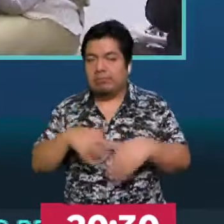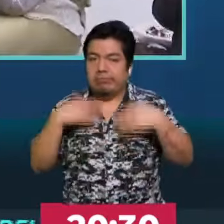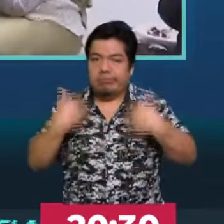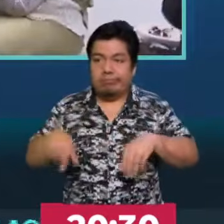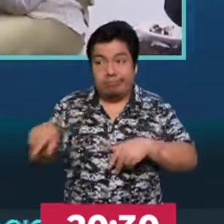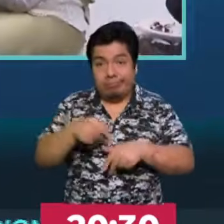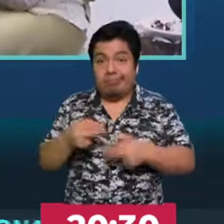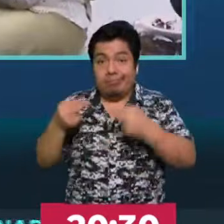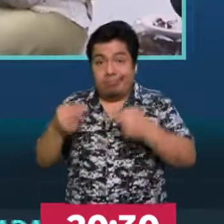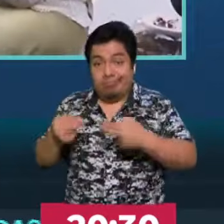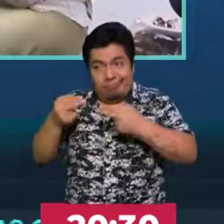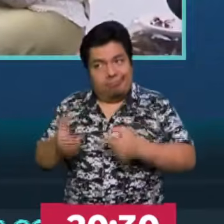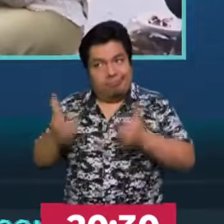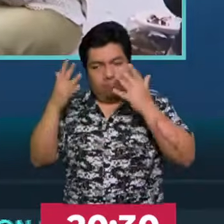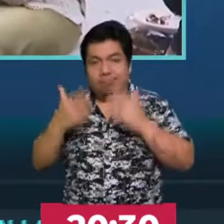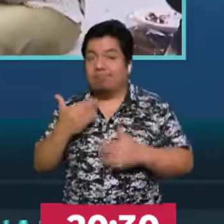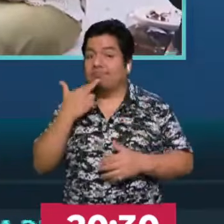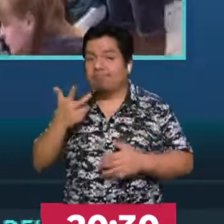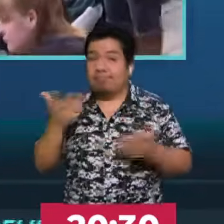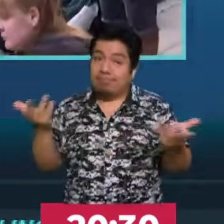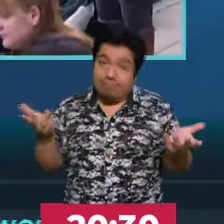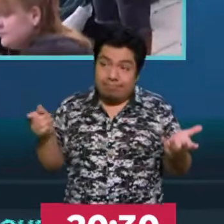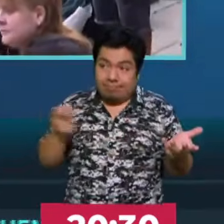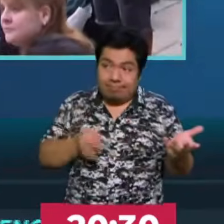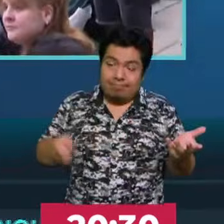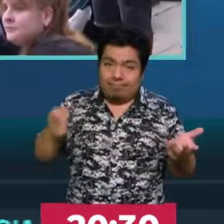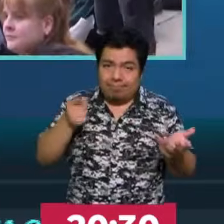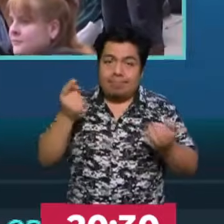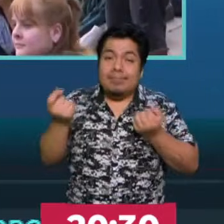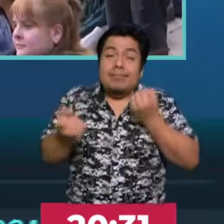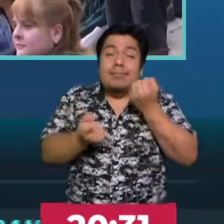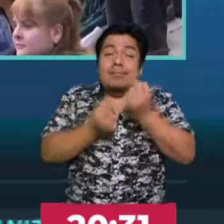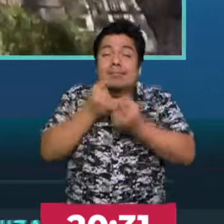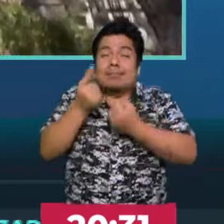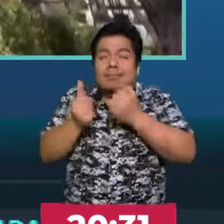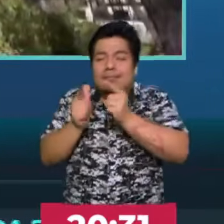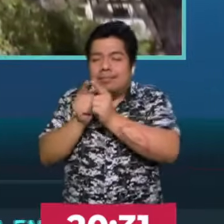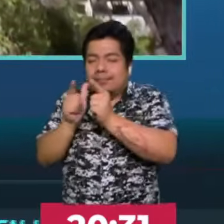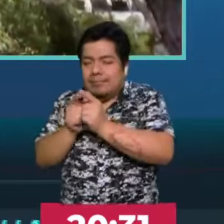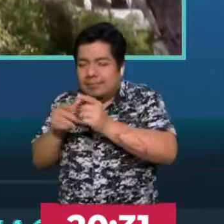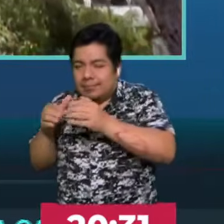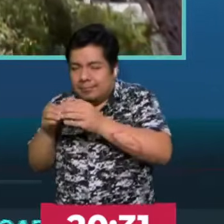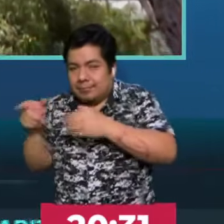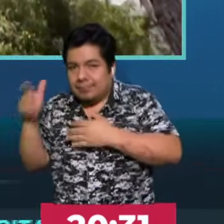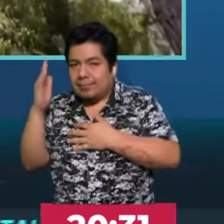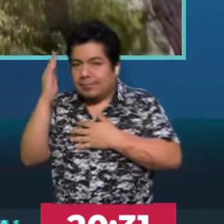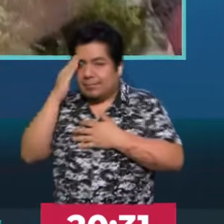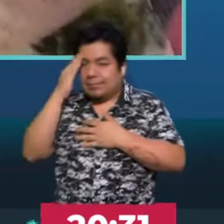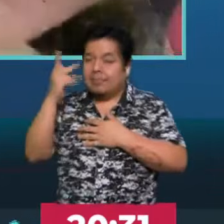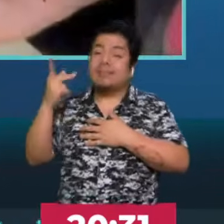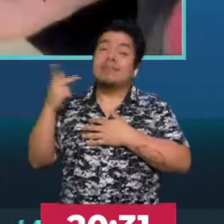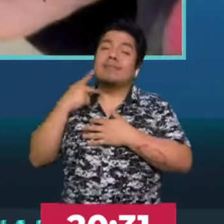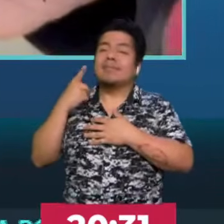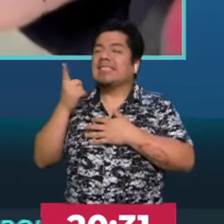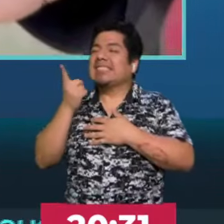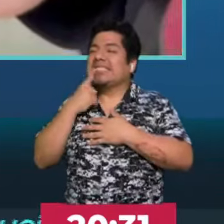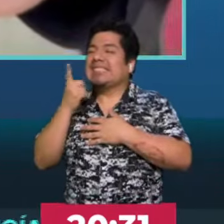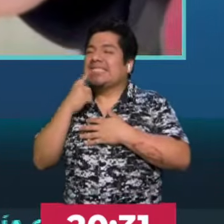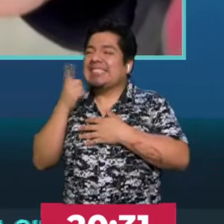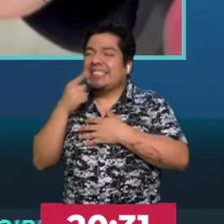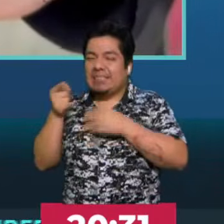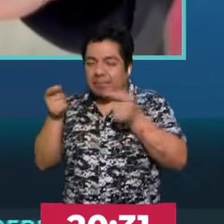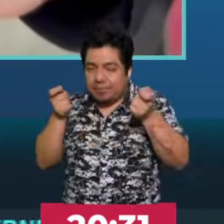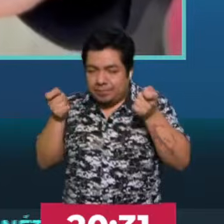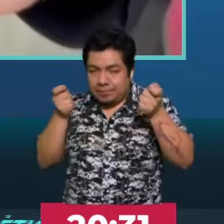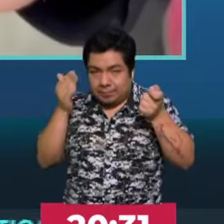negociazo redondo, y sobre todo, y hay que decirlo, de algunos encabezado por políticos sin escrúpulos que han liderado